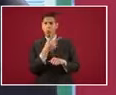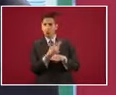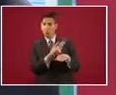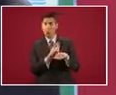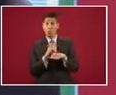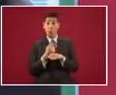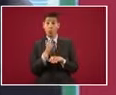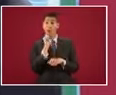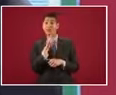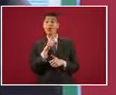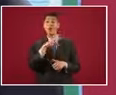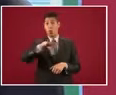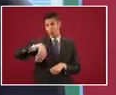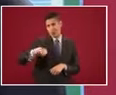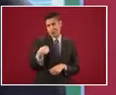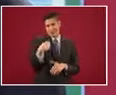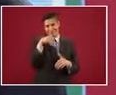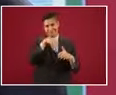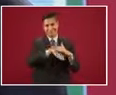Aérea si